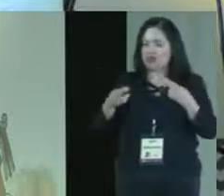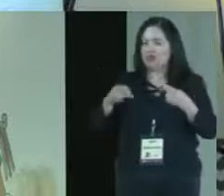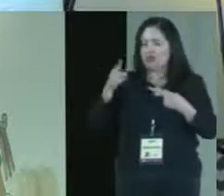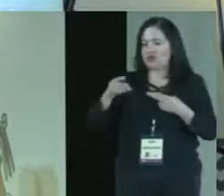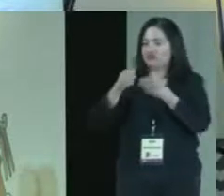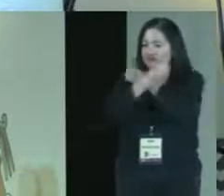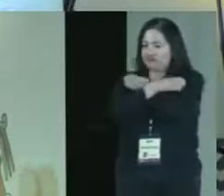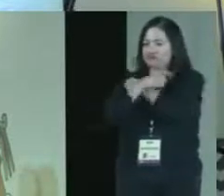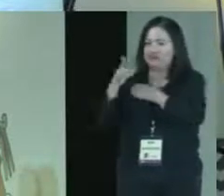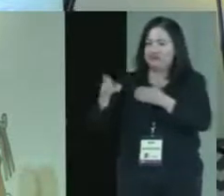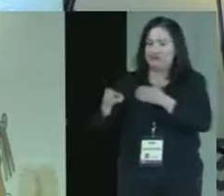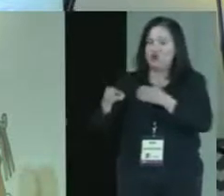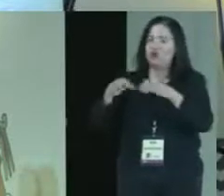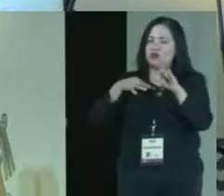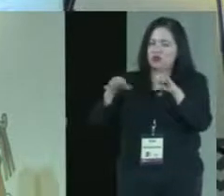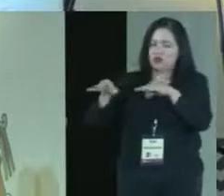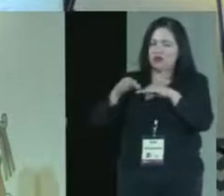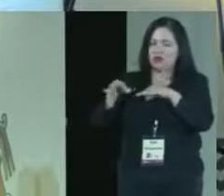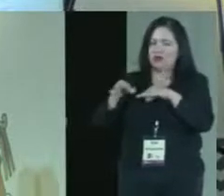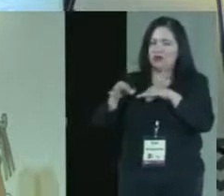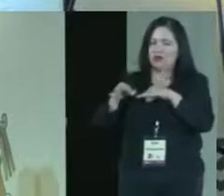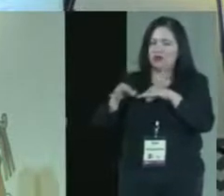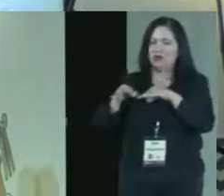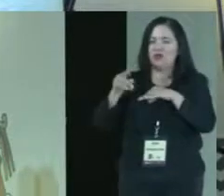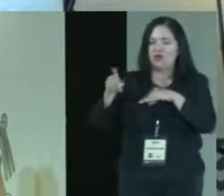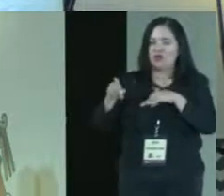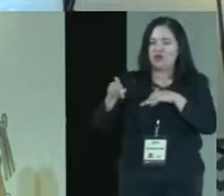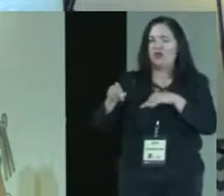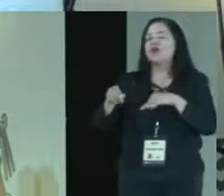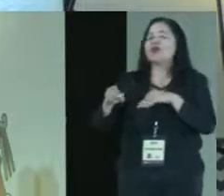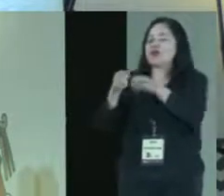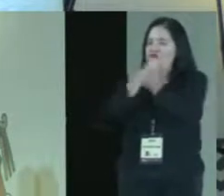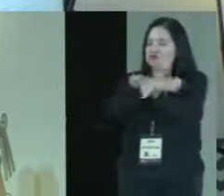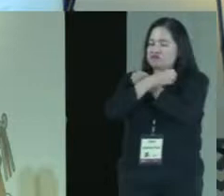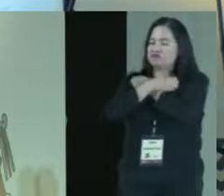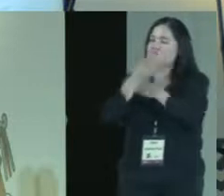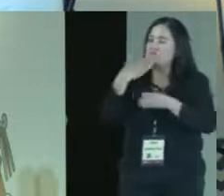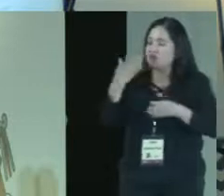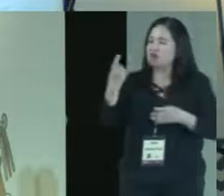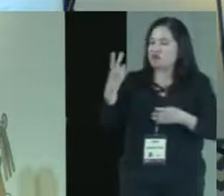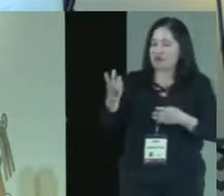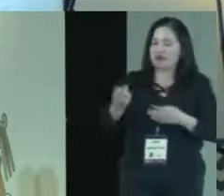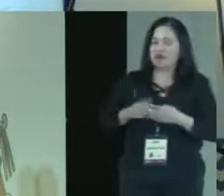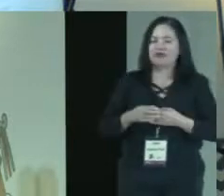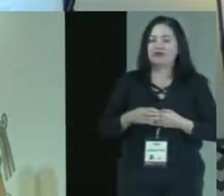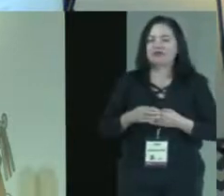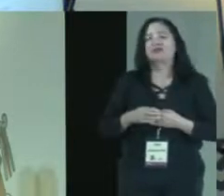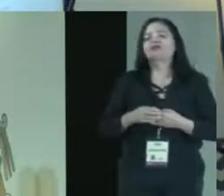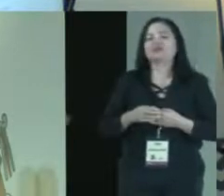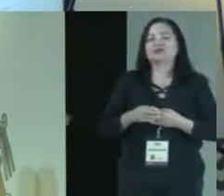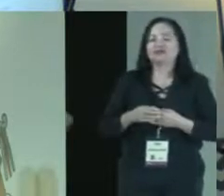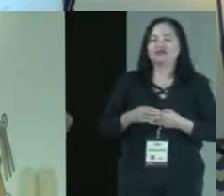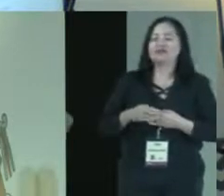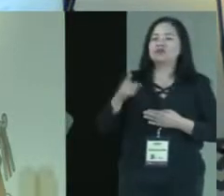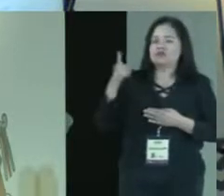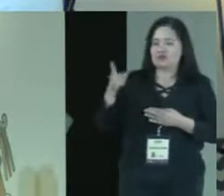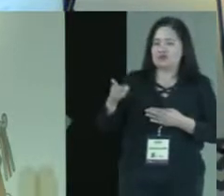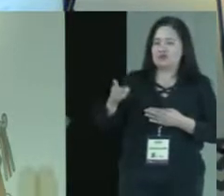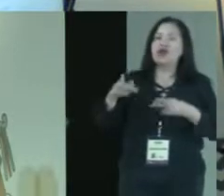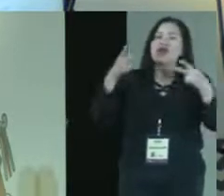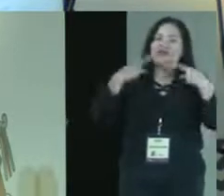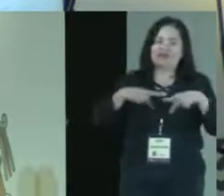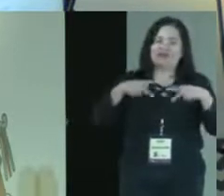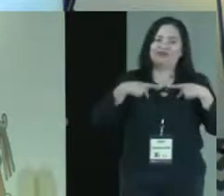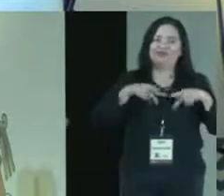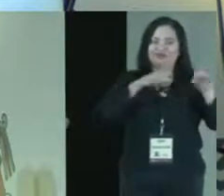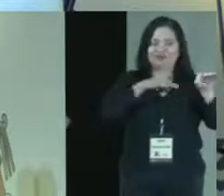de educador, su labor de militante en el mejor sentido de las clases